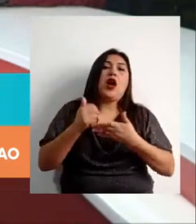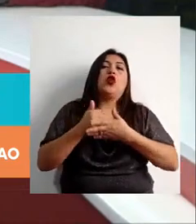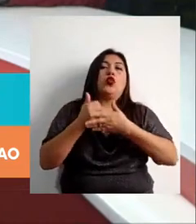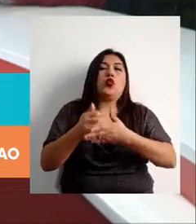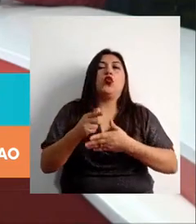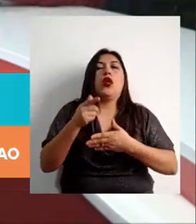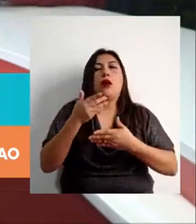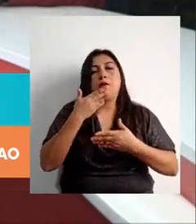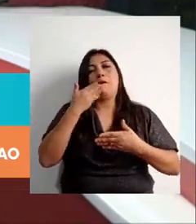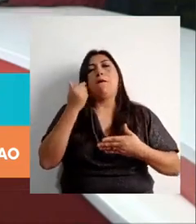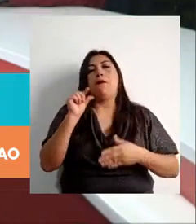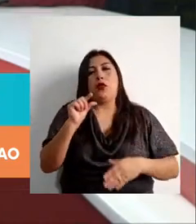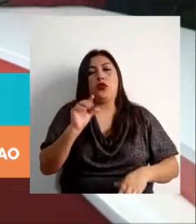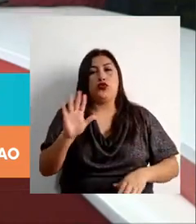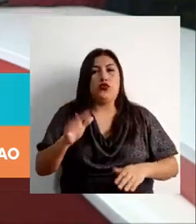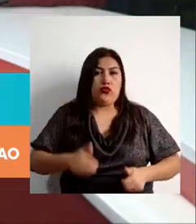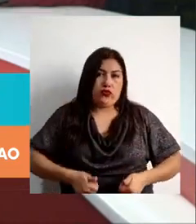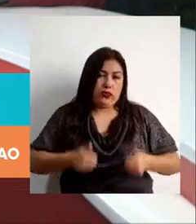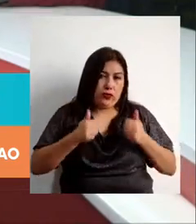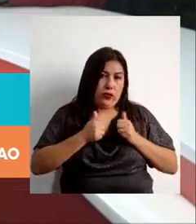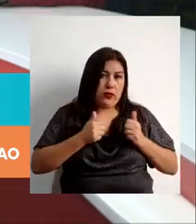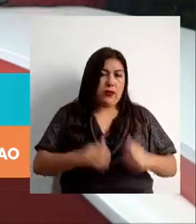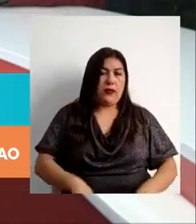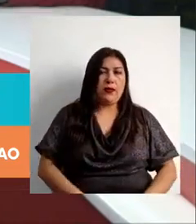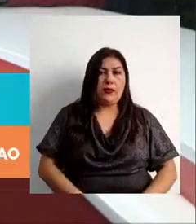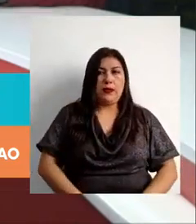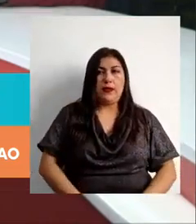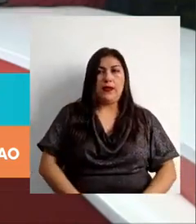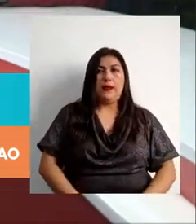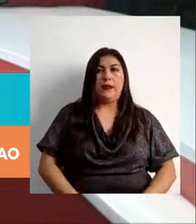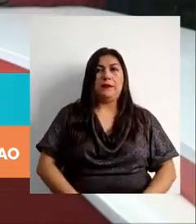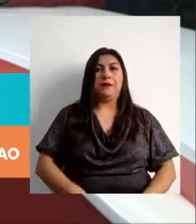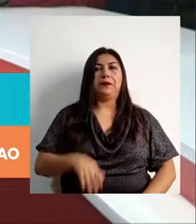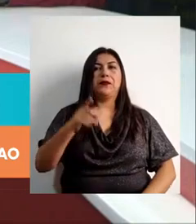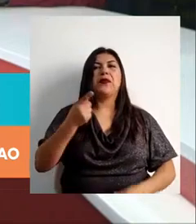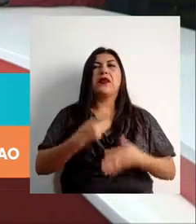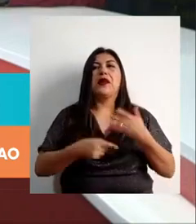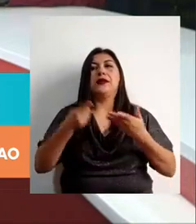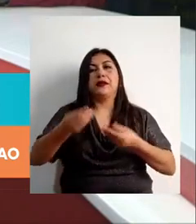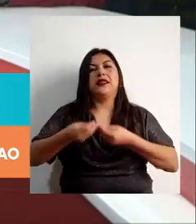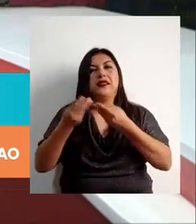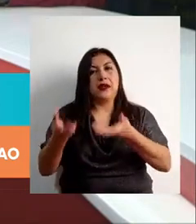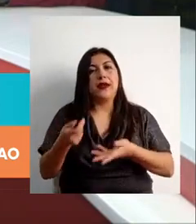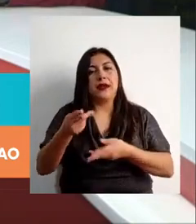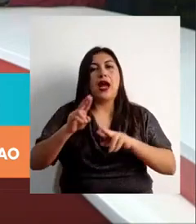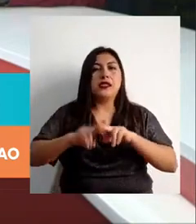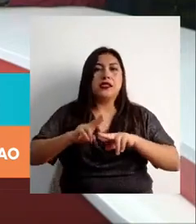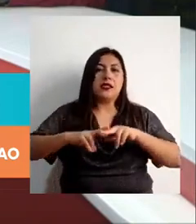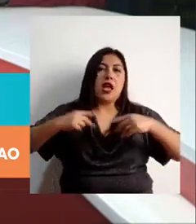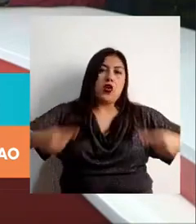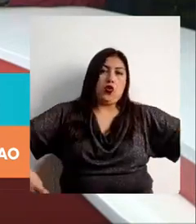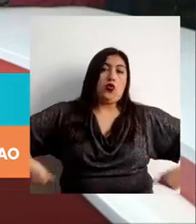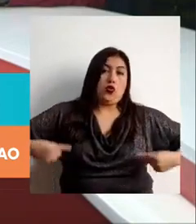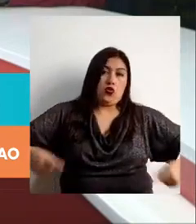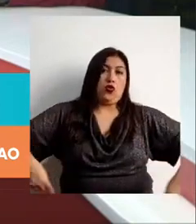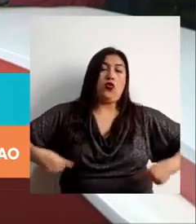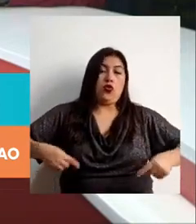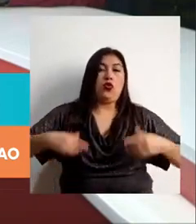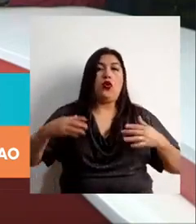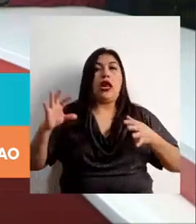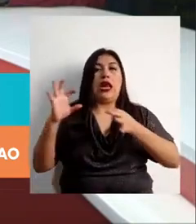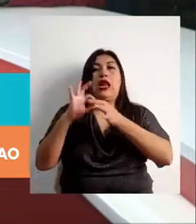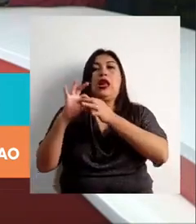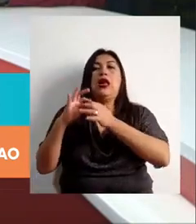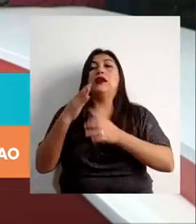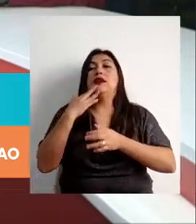mejor calidad de vida, exacto. Claro. Y ¿no? Están entregando sillas de ruedas, creo. Exacto, estamos entregando sillas de ruedas a través de una alianza estratégica que